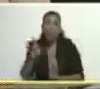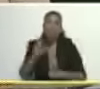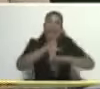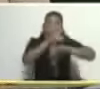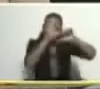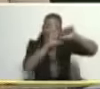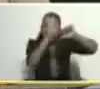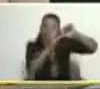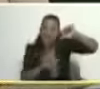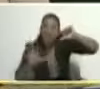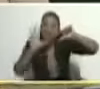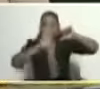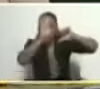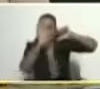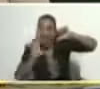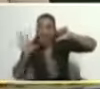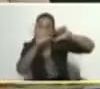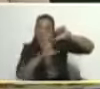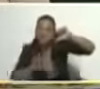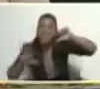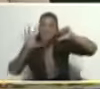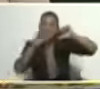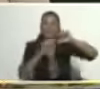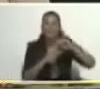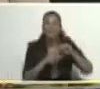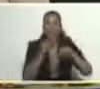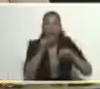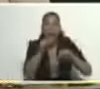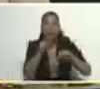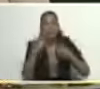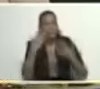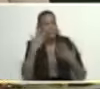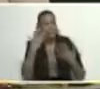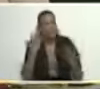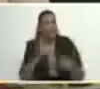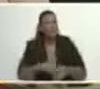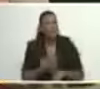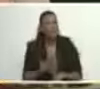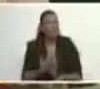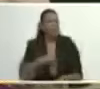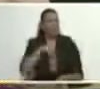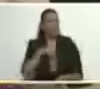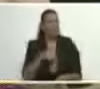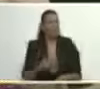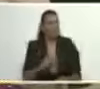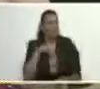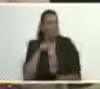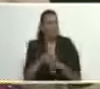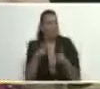Caribe. Y hay jóvenes que me escuchan y me dicen, pero Ralph, ¿qué estás diciendo?